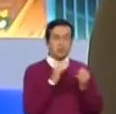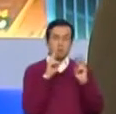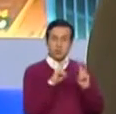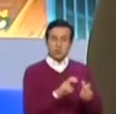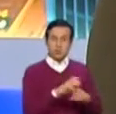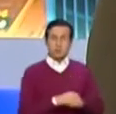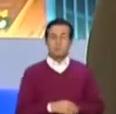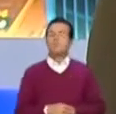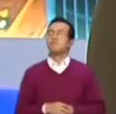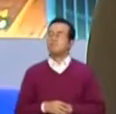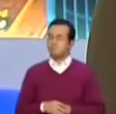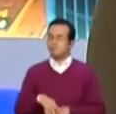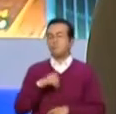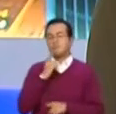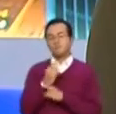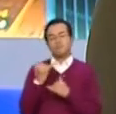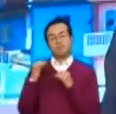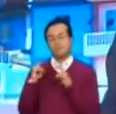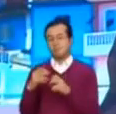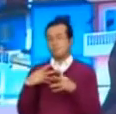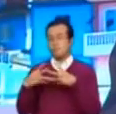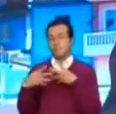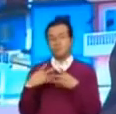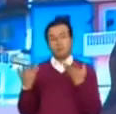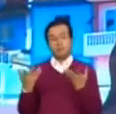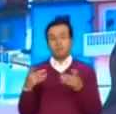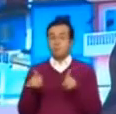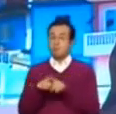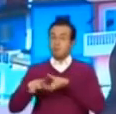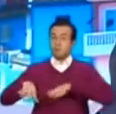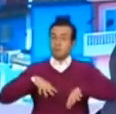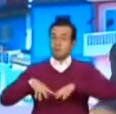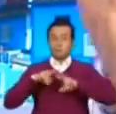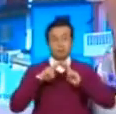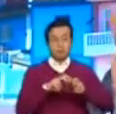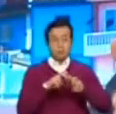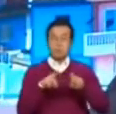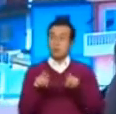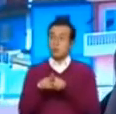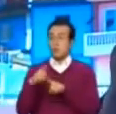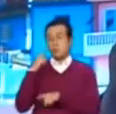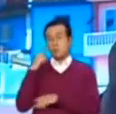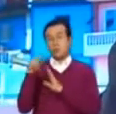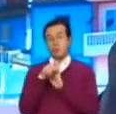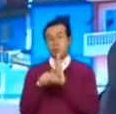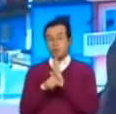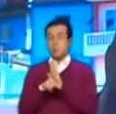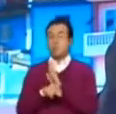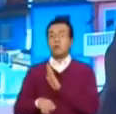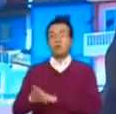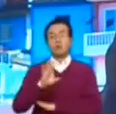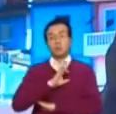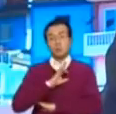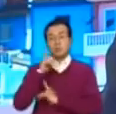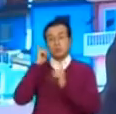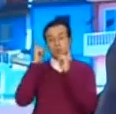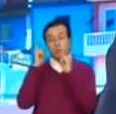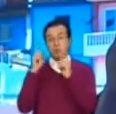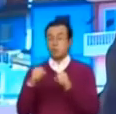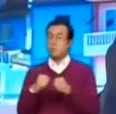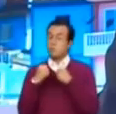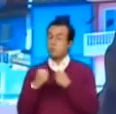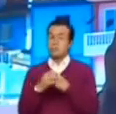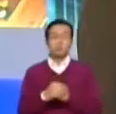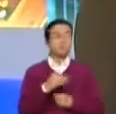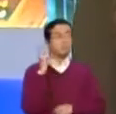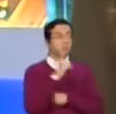investigar. Es momento de investigar, de transparentar, pero también de actuar, no solo de investigar, sino de tener normas y mecanismos regulatorios absolutamente